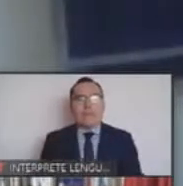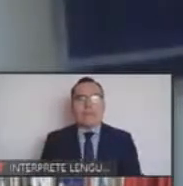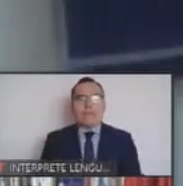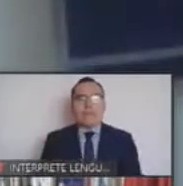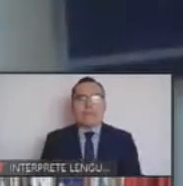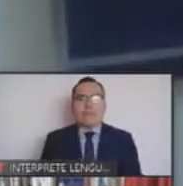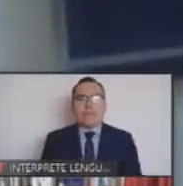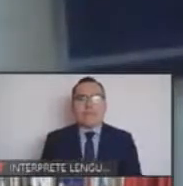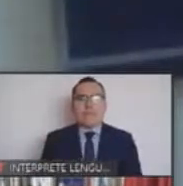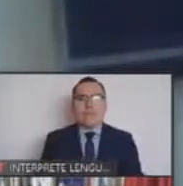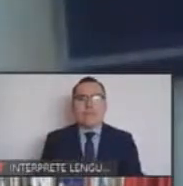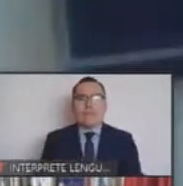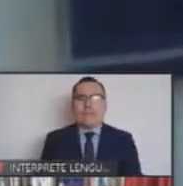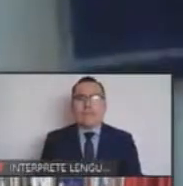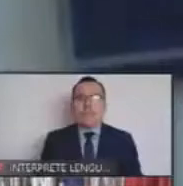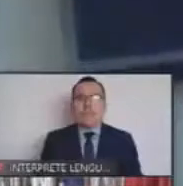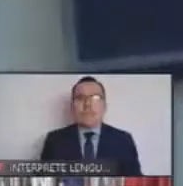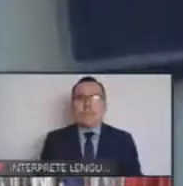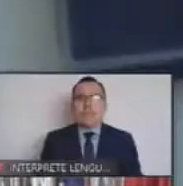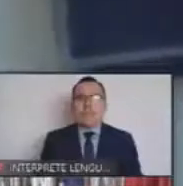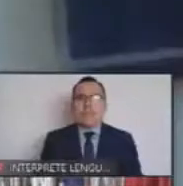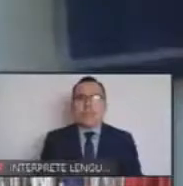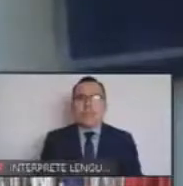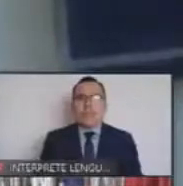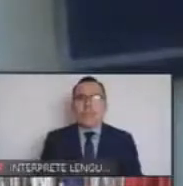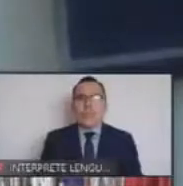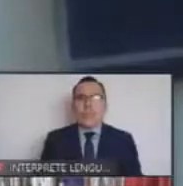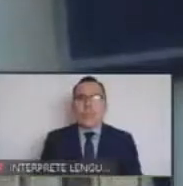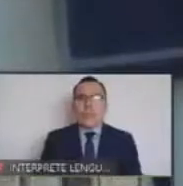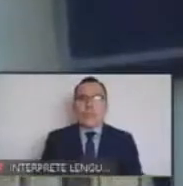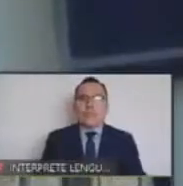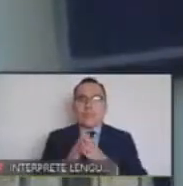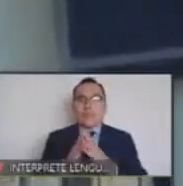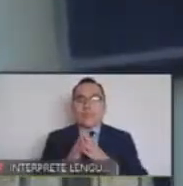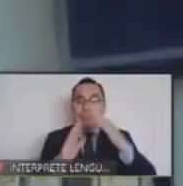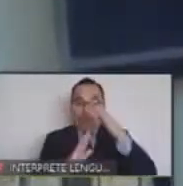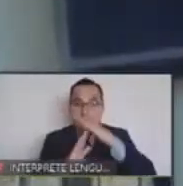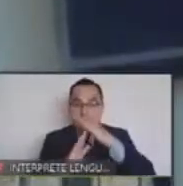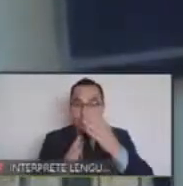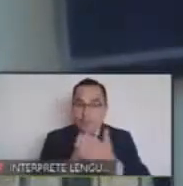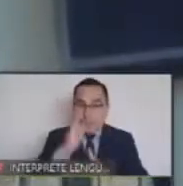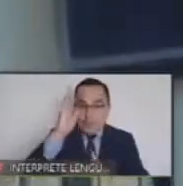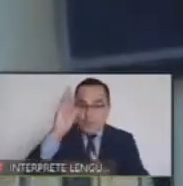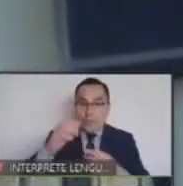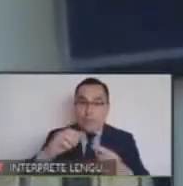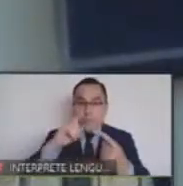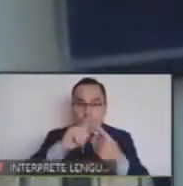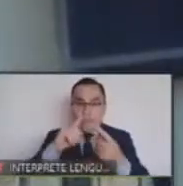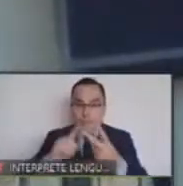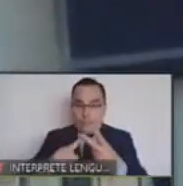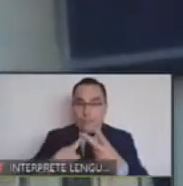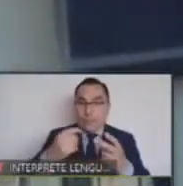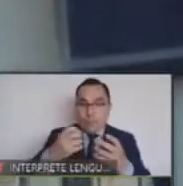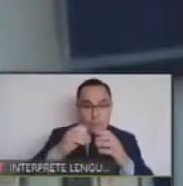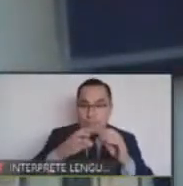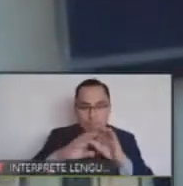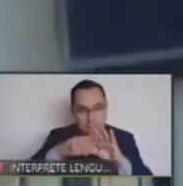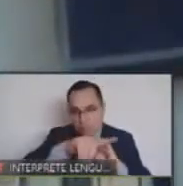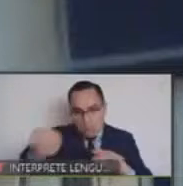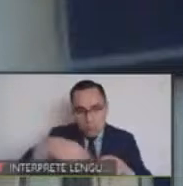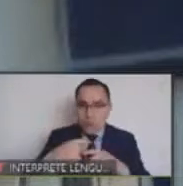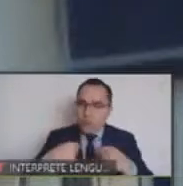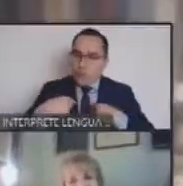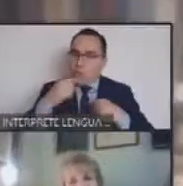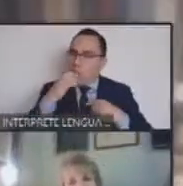Don Eduardo. Partir en un contexto más general y dejar a los otros dos panelistas jurídicos que lo aterricen en el